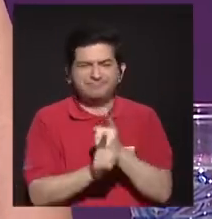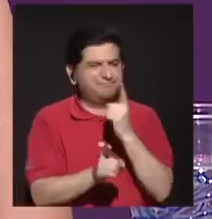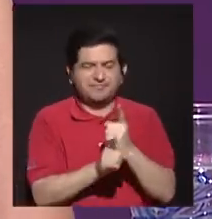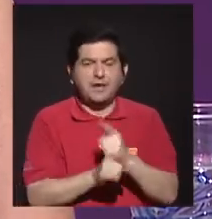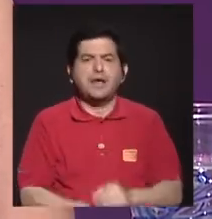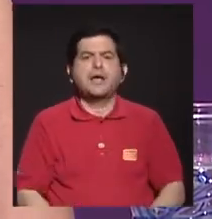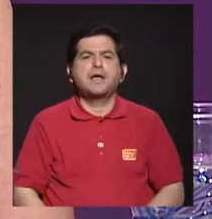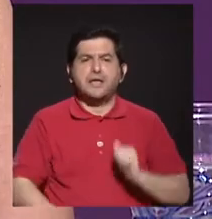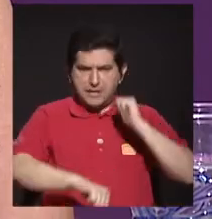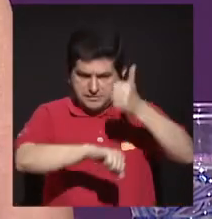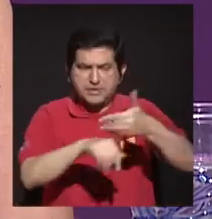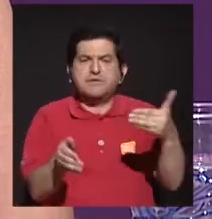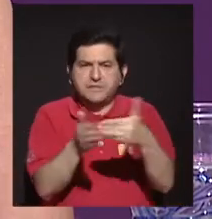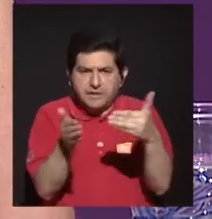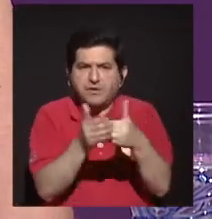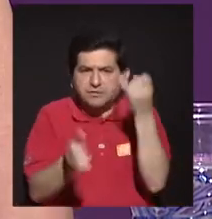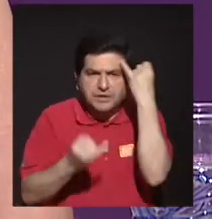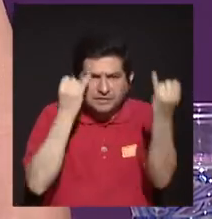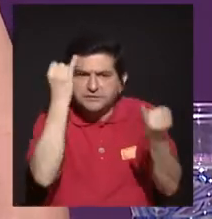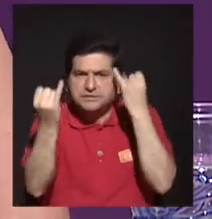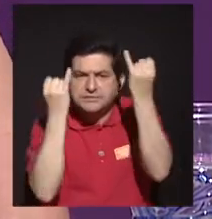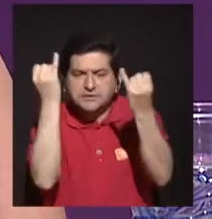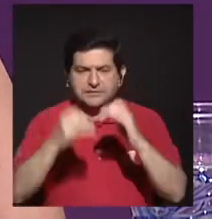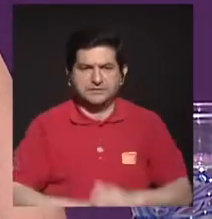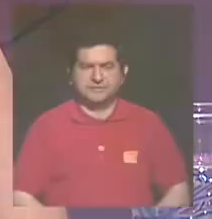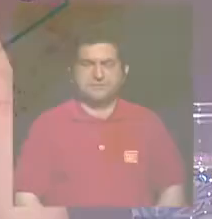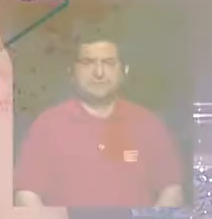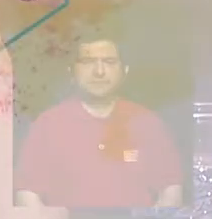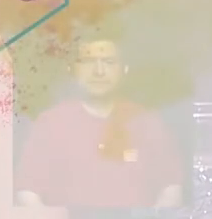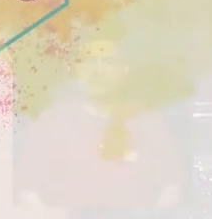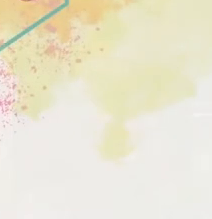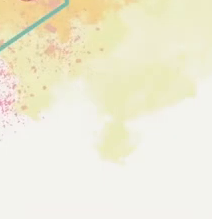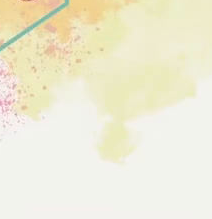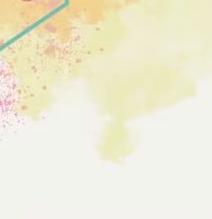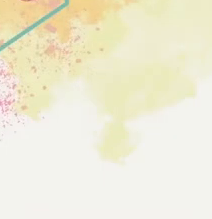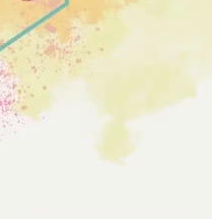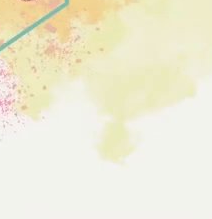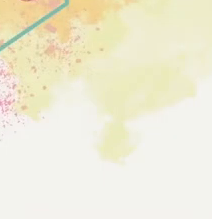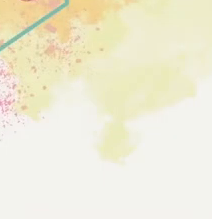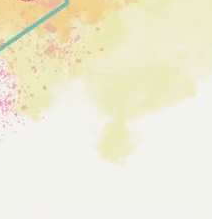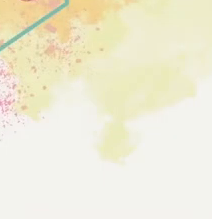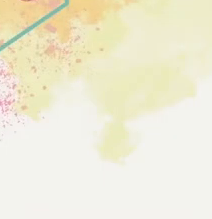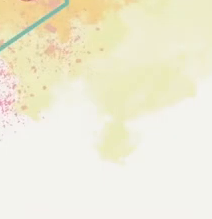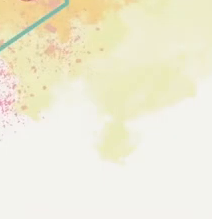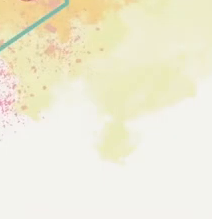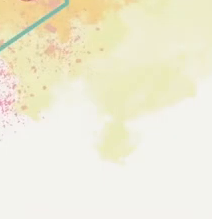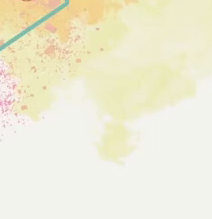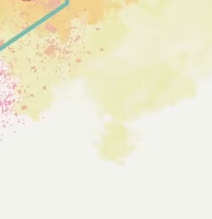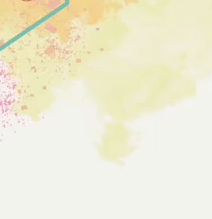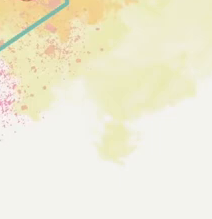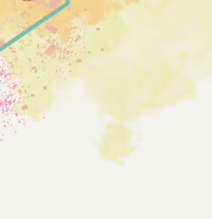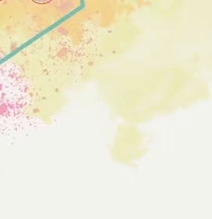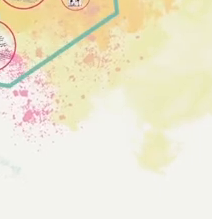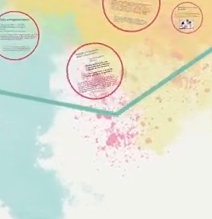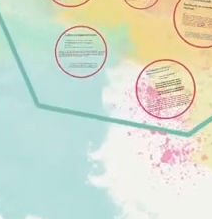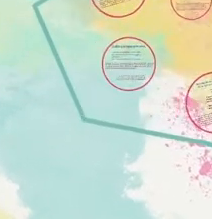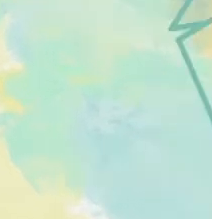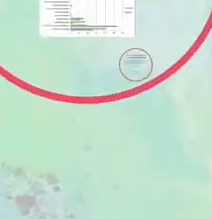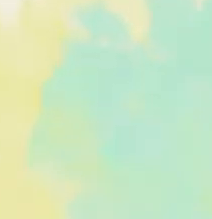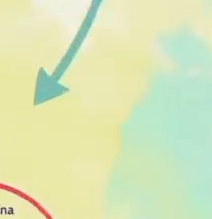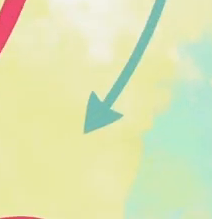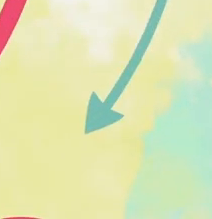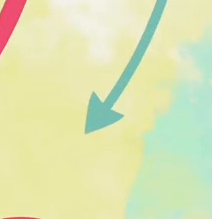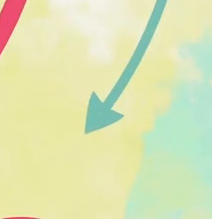Claramente, claramente. Bien, entonces, ¿cuál fue el objetivo, digamos, de investigar en tu tesis doctoral el tema de las